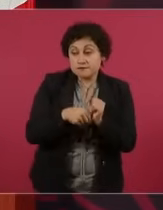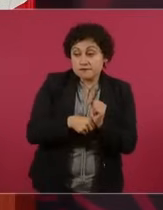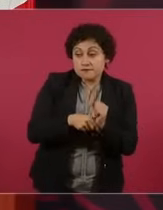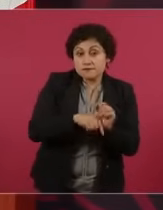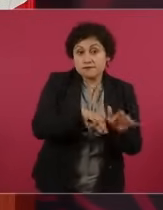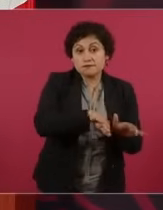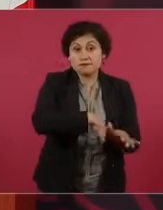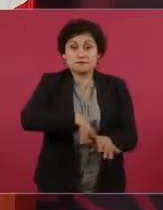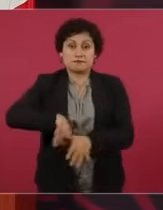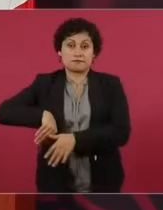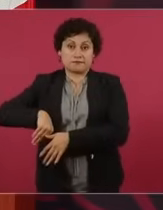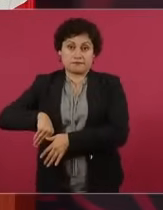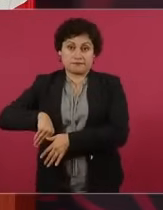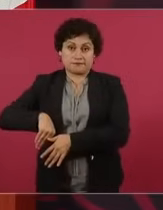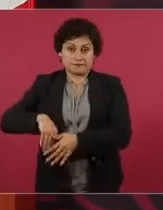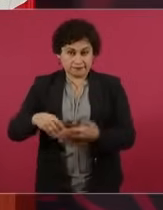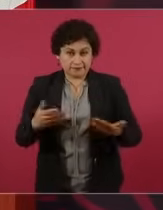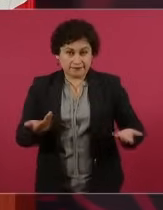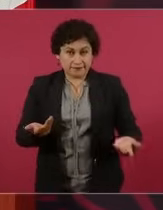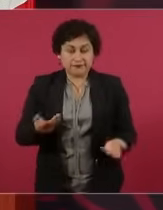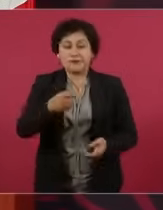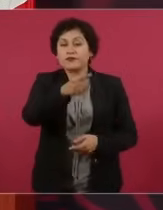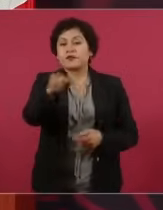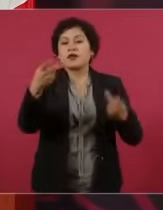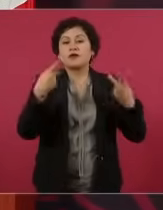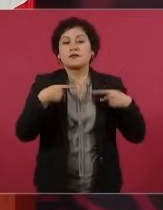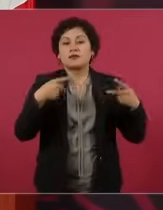Para la gente que no conoce,